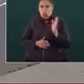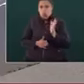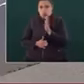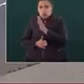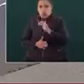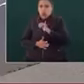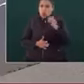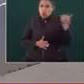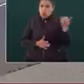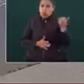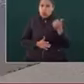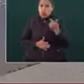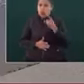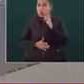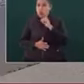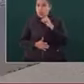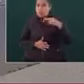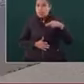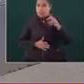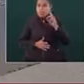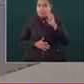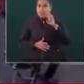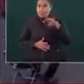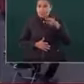Es la que